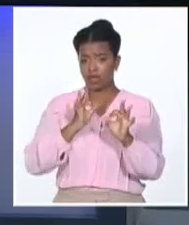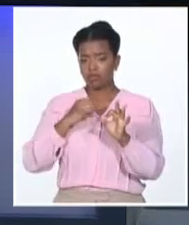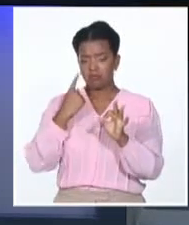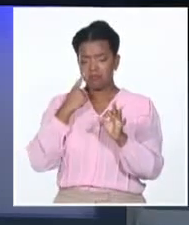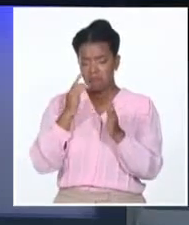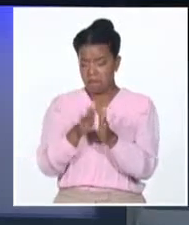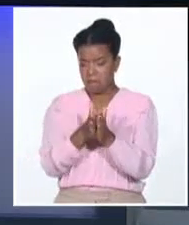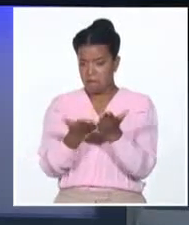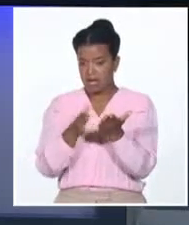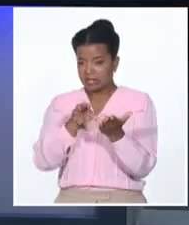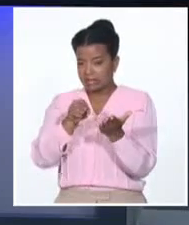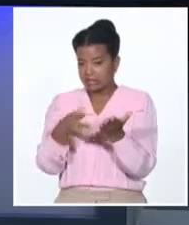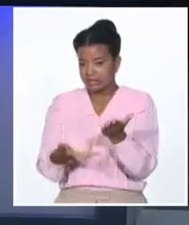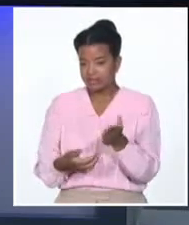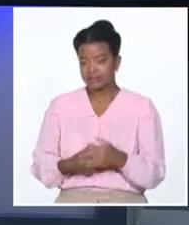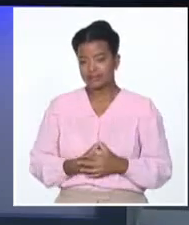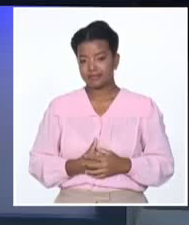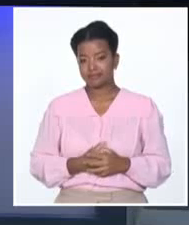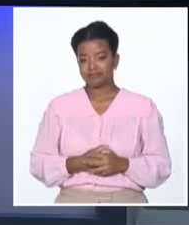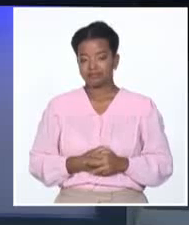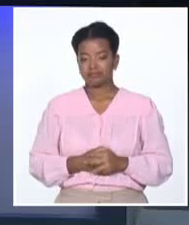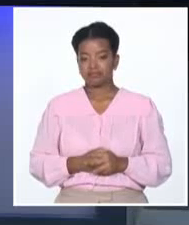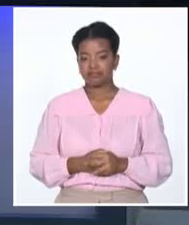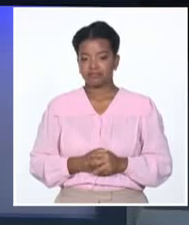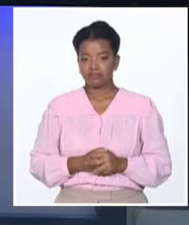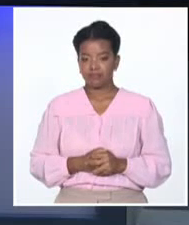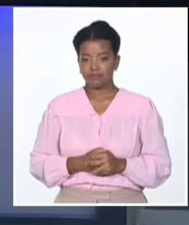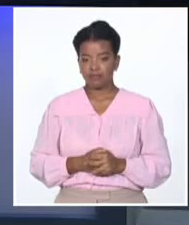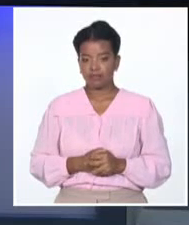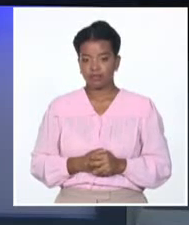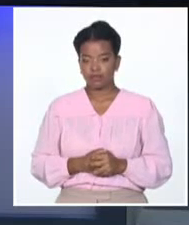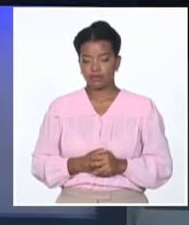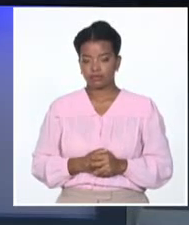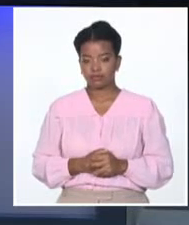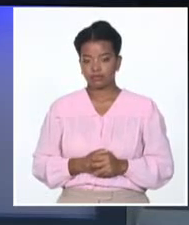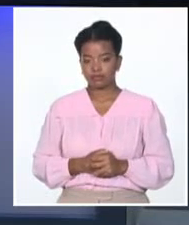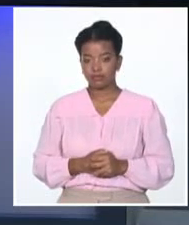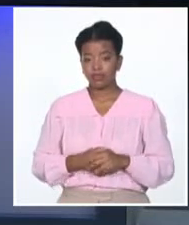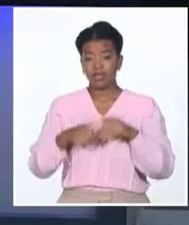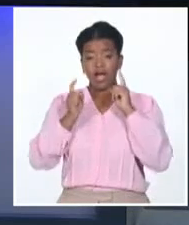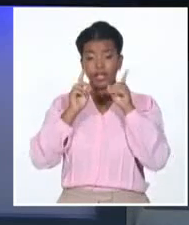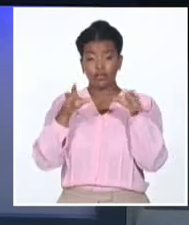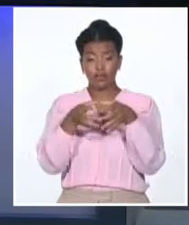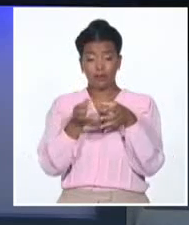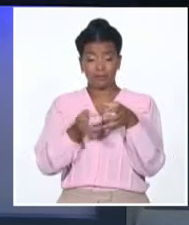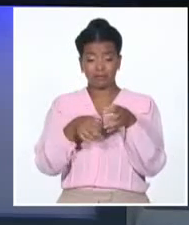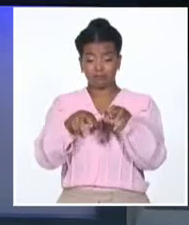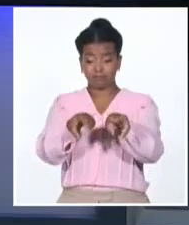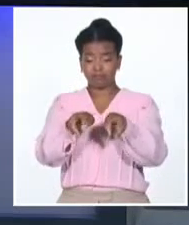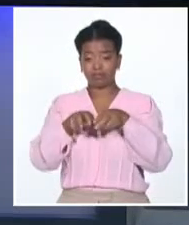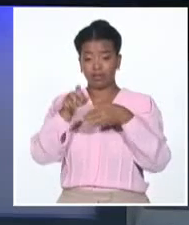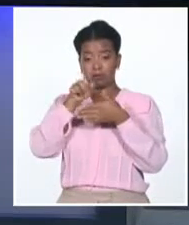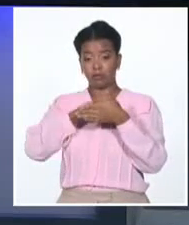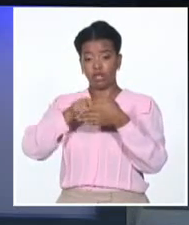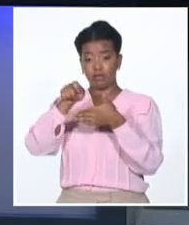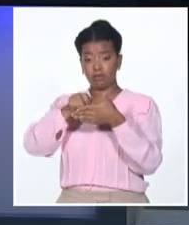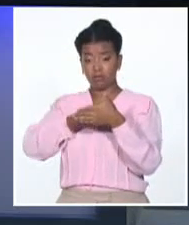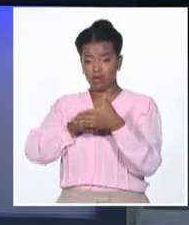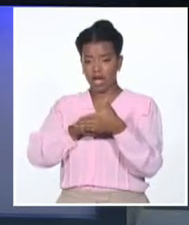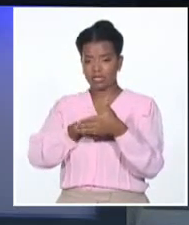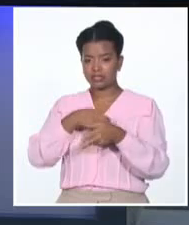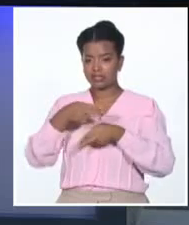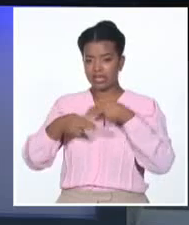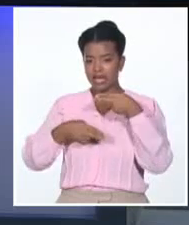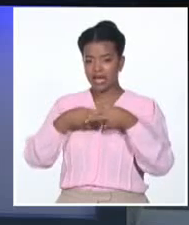compartimos, Rey. Y es que en la sesión constitutiva de la 10ª legislatura de la Asamblea Nacional del Poder Popular, efectuada